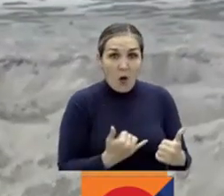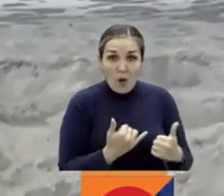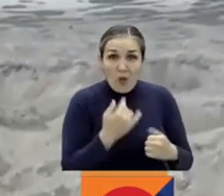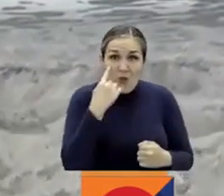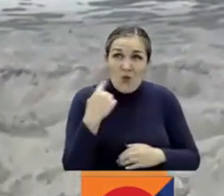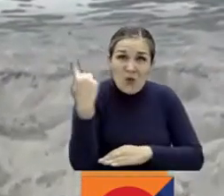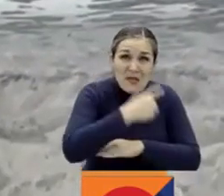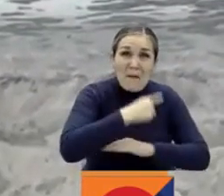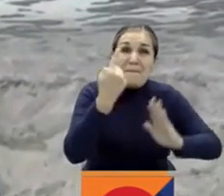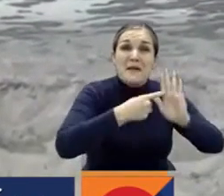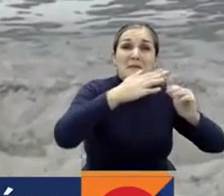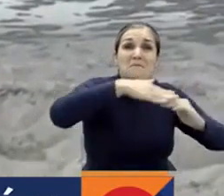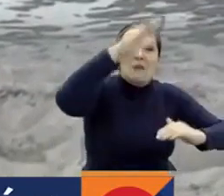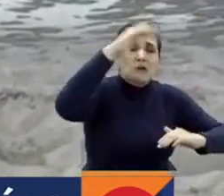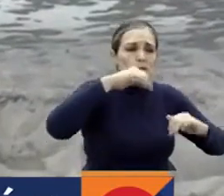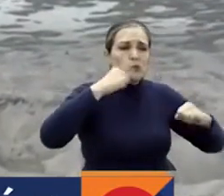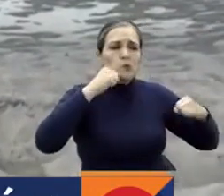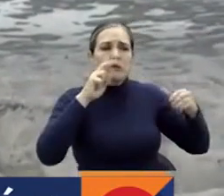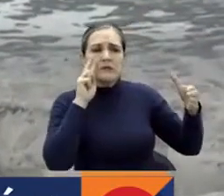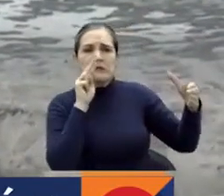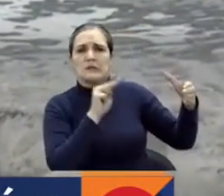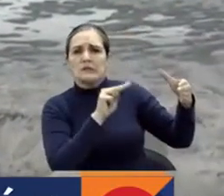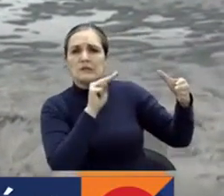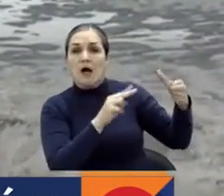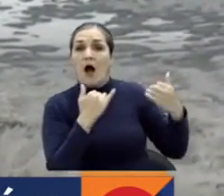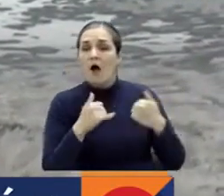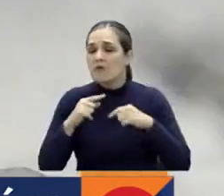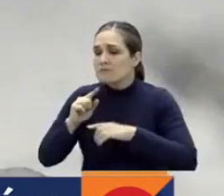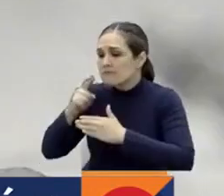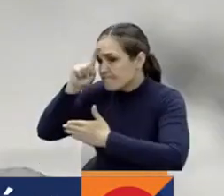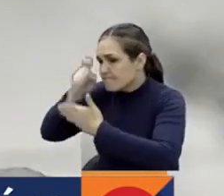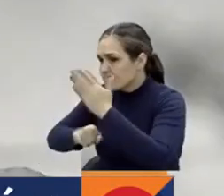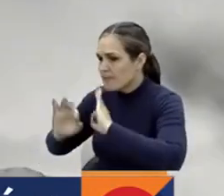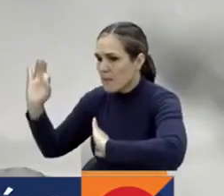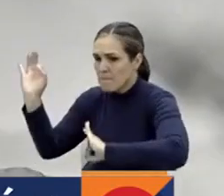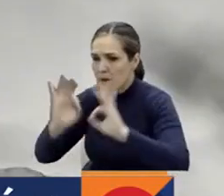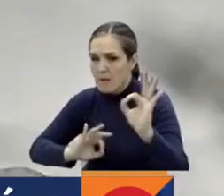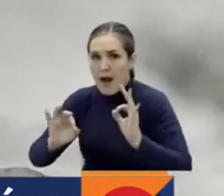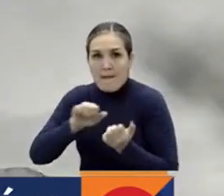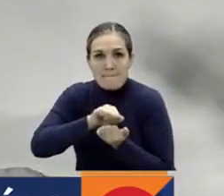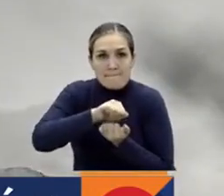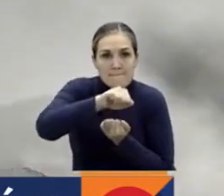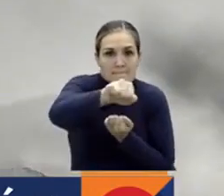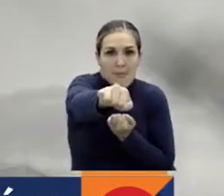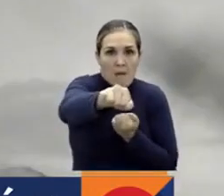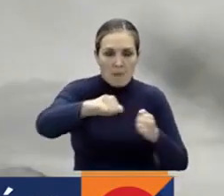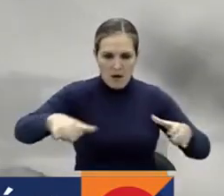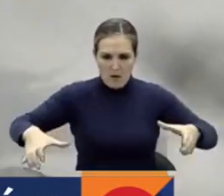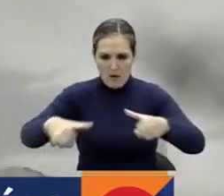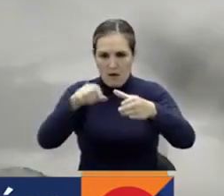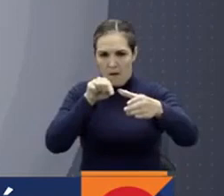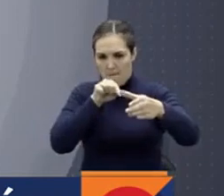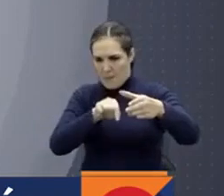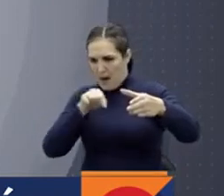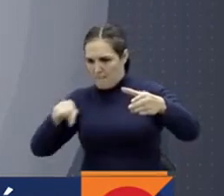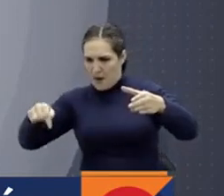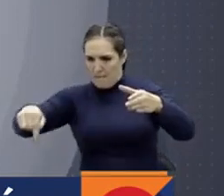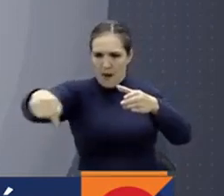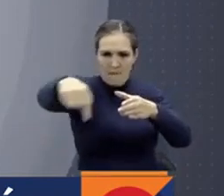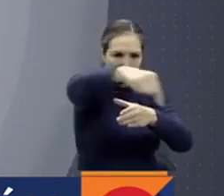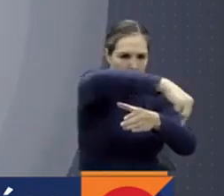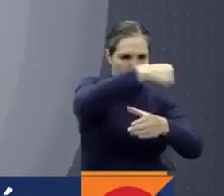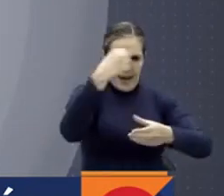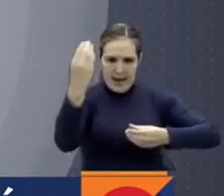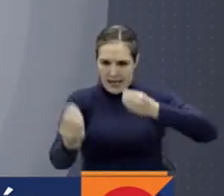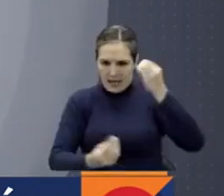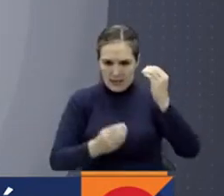estos criterios, las autoridades en gestión del riesgo en Colombia trabajan sobre estos mapas para visualizar los posibles escenarios de una